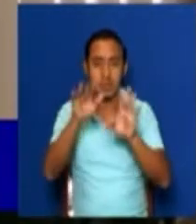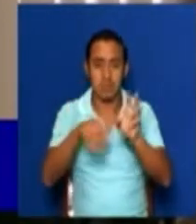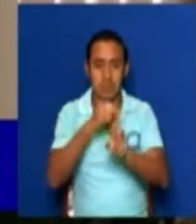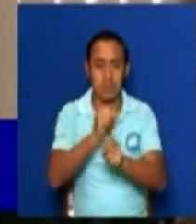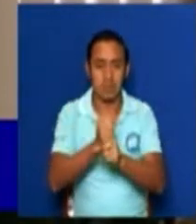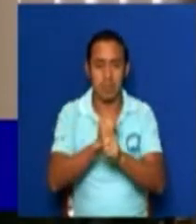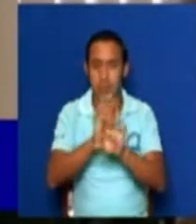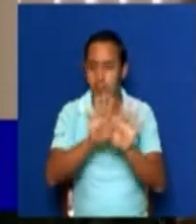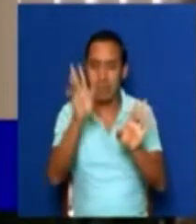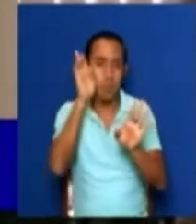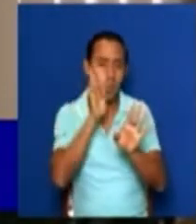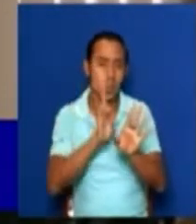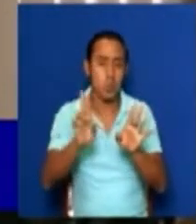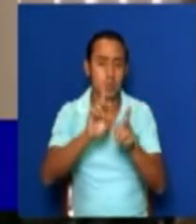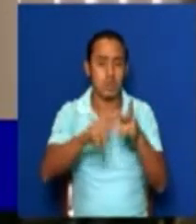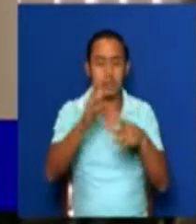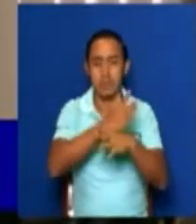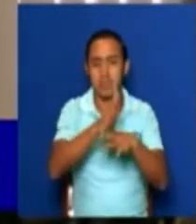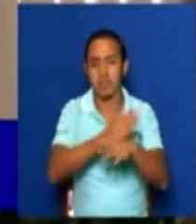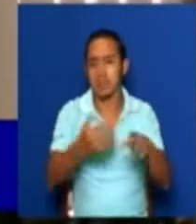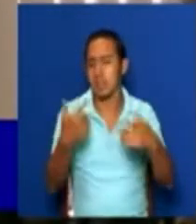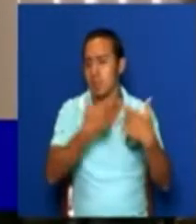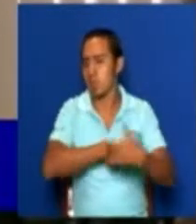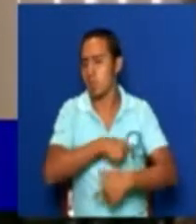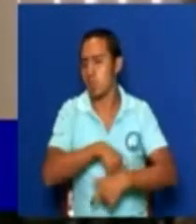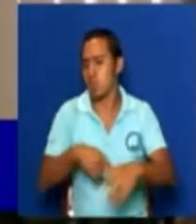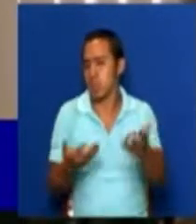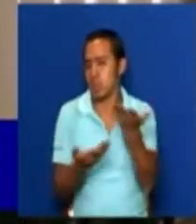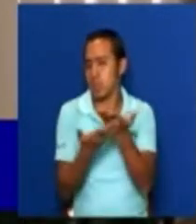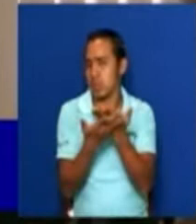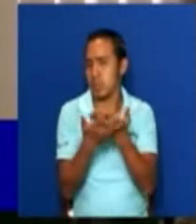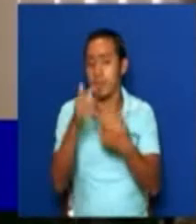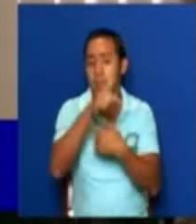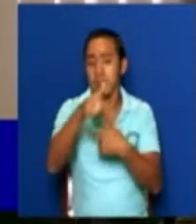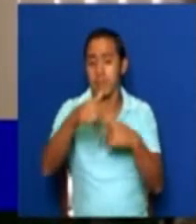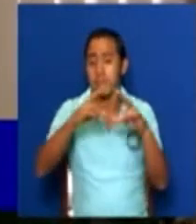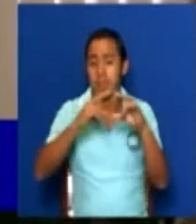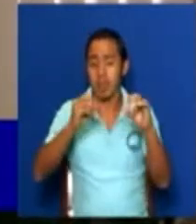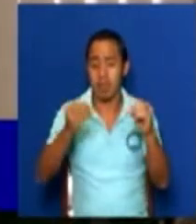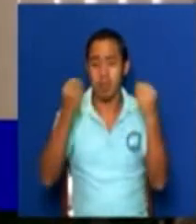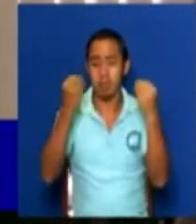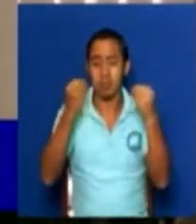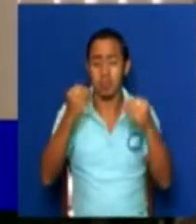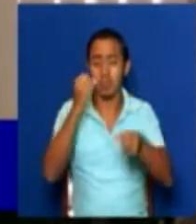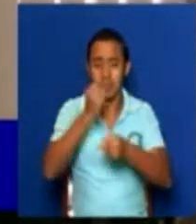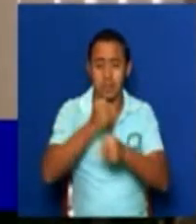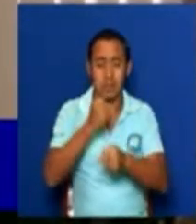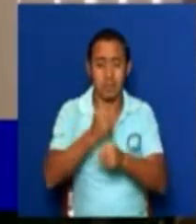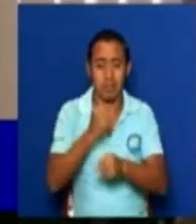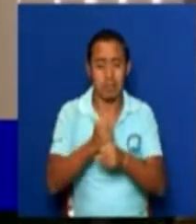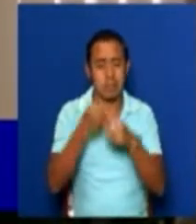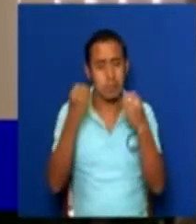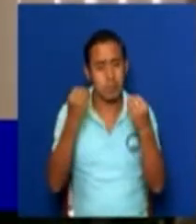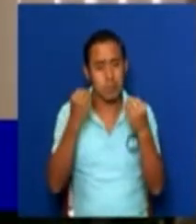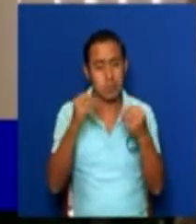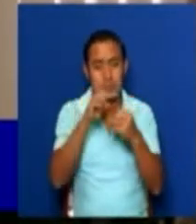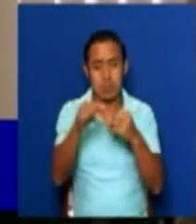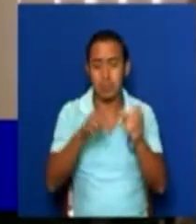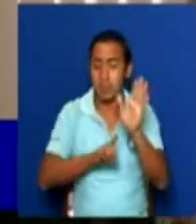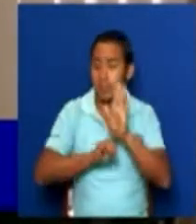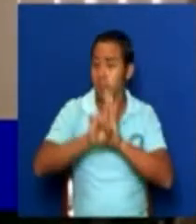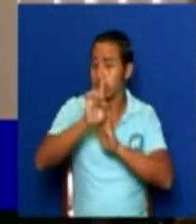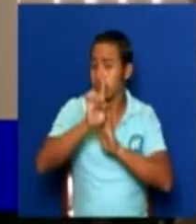de las universidades y de los centros técnicos. Además, en Nicaragua hay mucho por hacer, también muchas oportunidades de